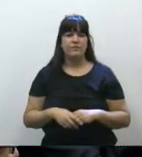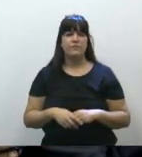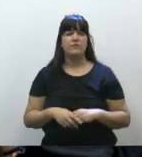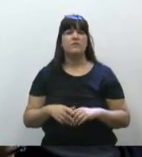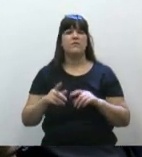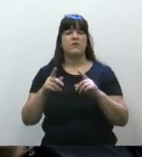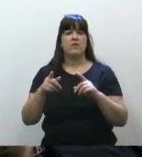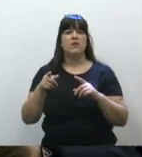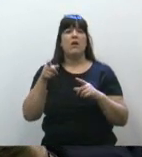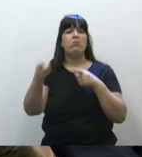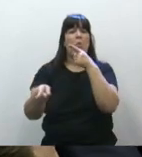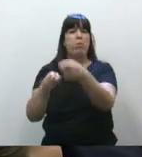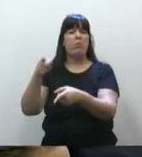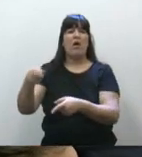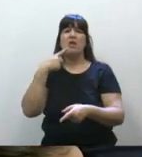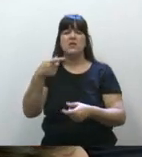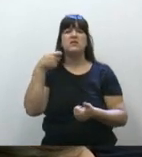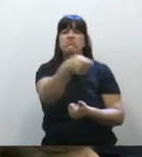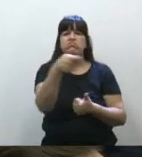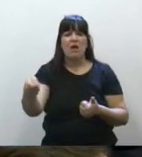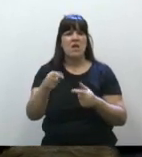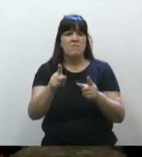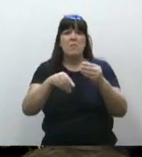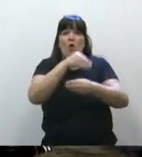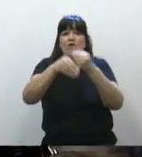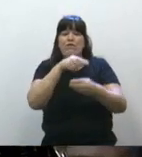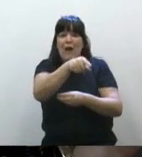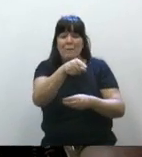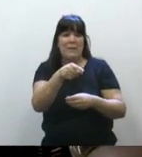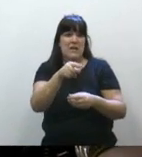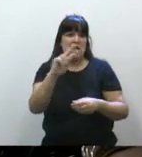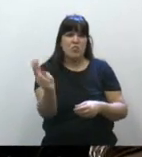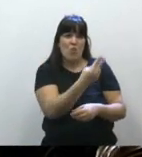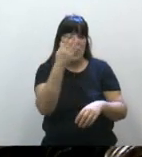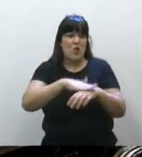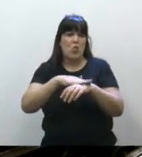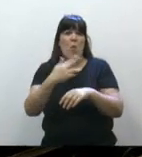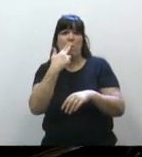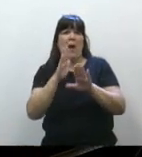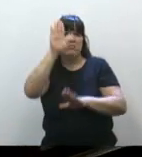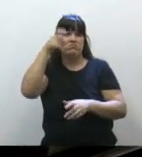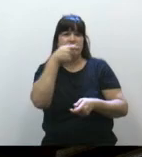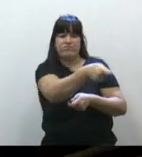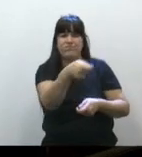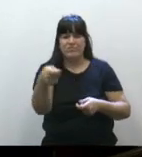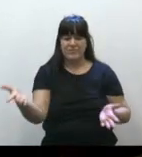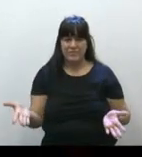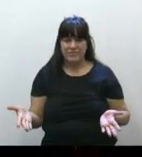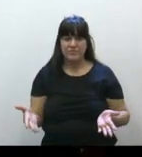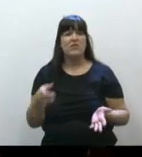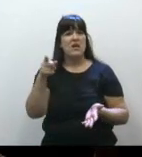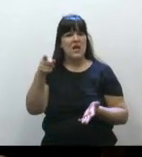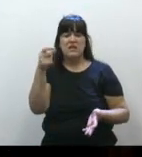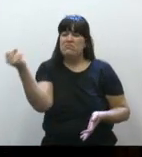el documento de simon veil que hoy mencionó también el senador país es una pieza